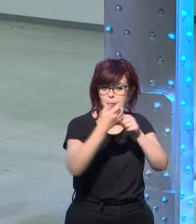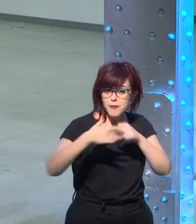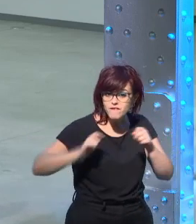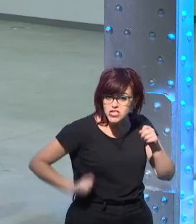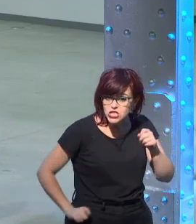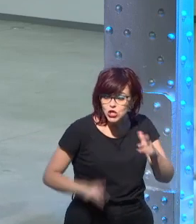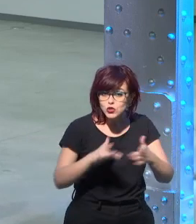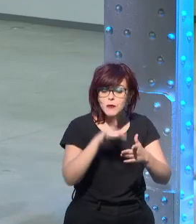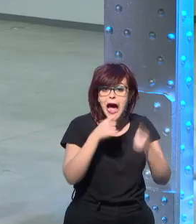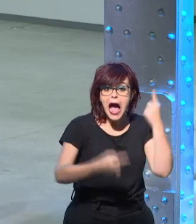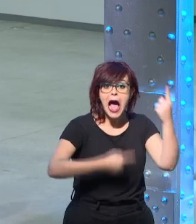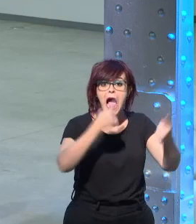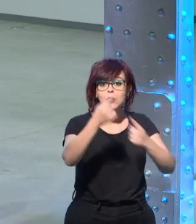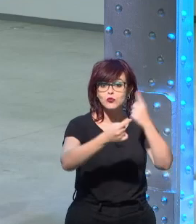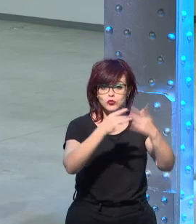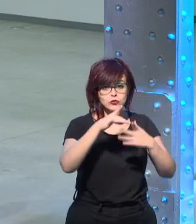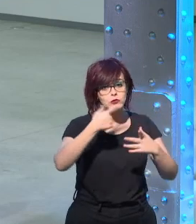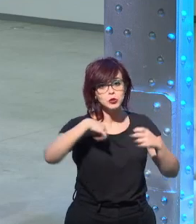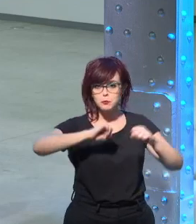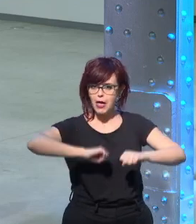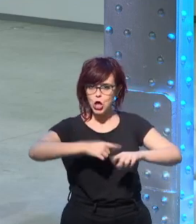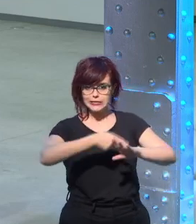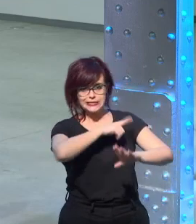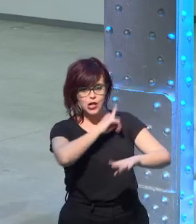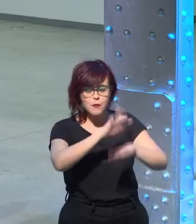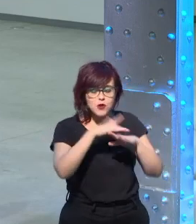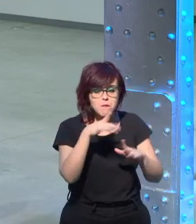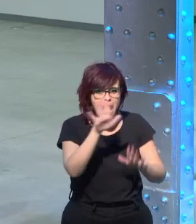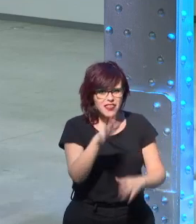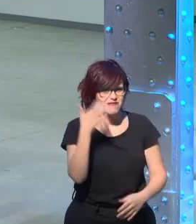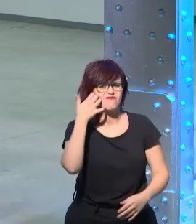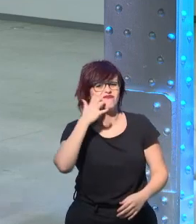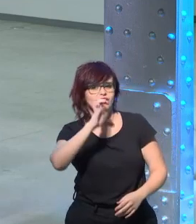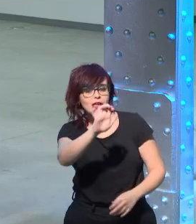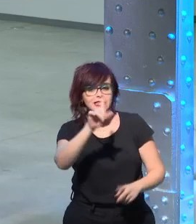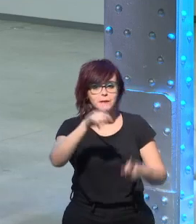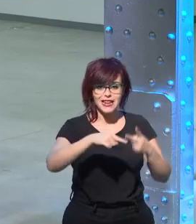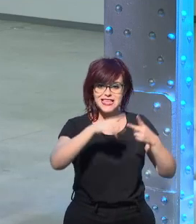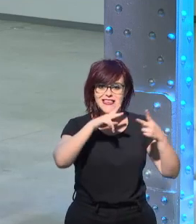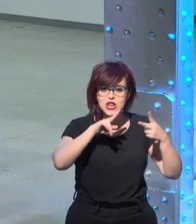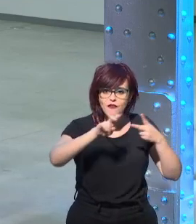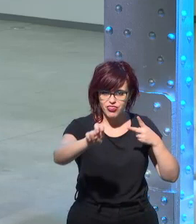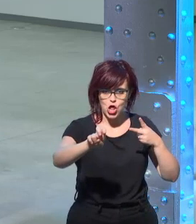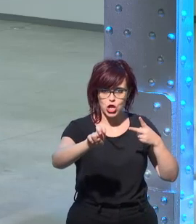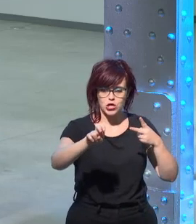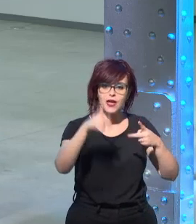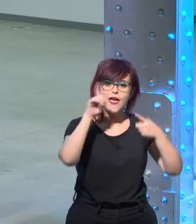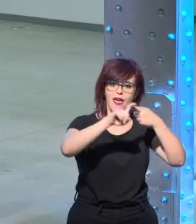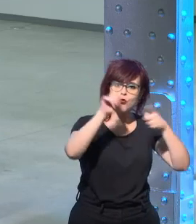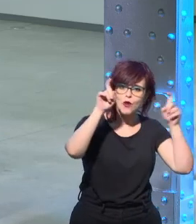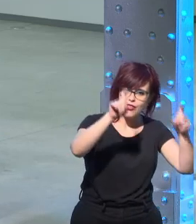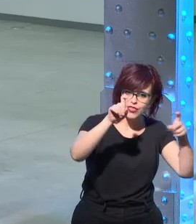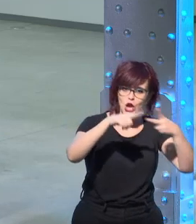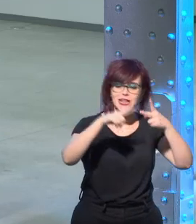profesiones que a algunos, y no somos tan mayores, nos suena a chino. Innovación, los tres pilares: